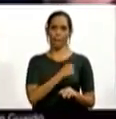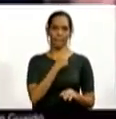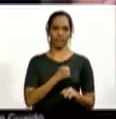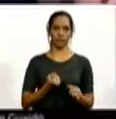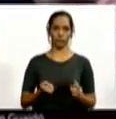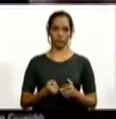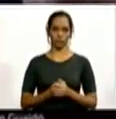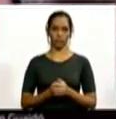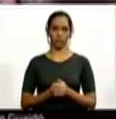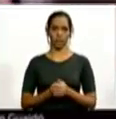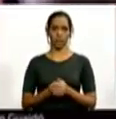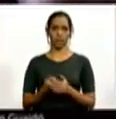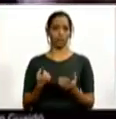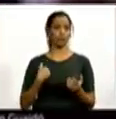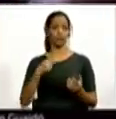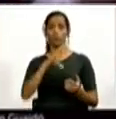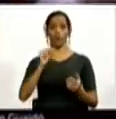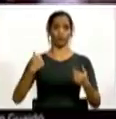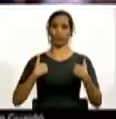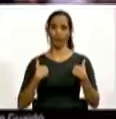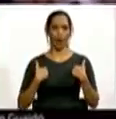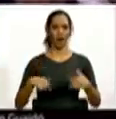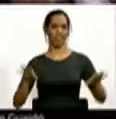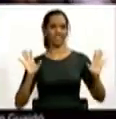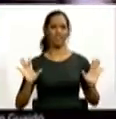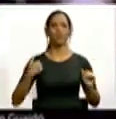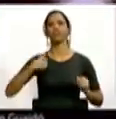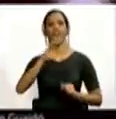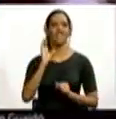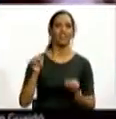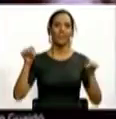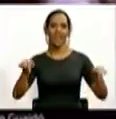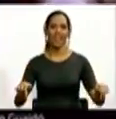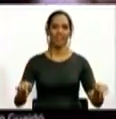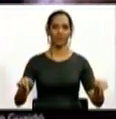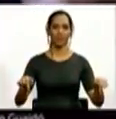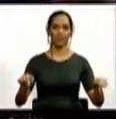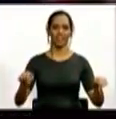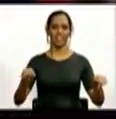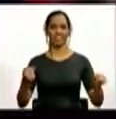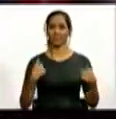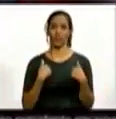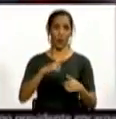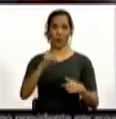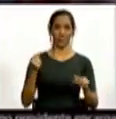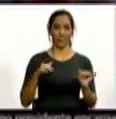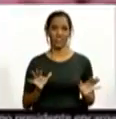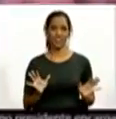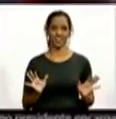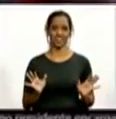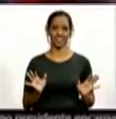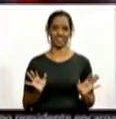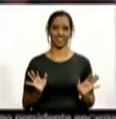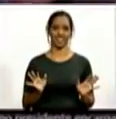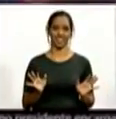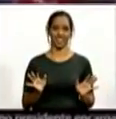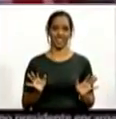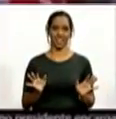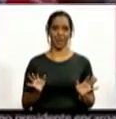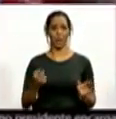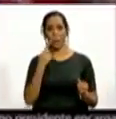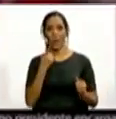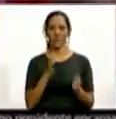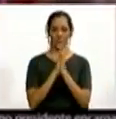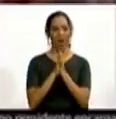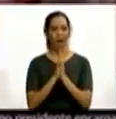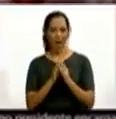quiero... No soy yo, auxilio. No soy yo la que está hablando de esto. No soy yo, es Ángel Morales. Bueno, favor,